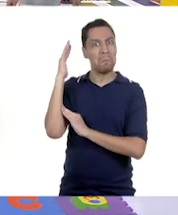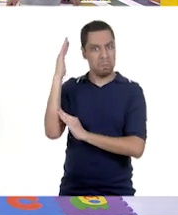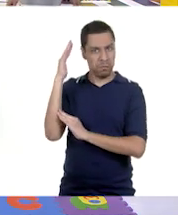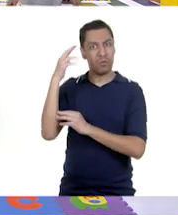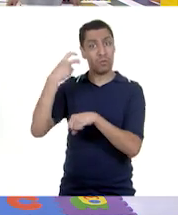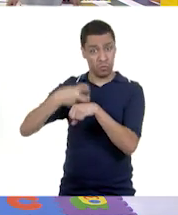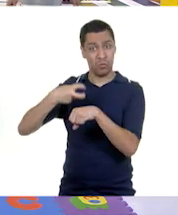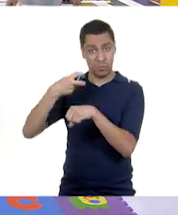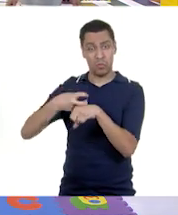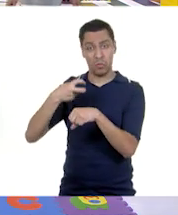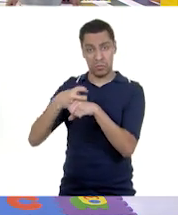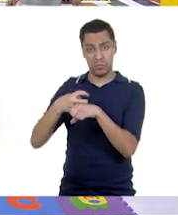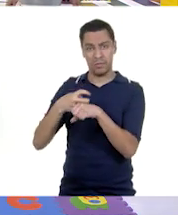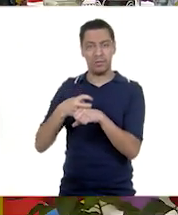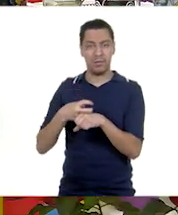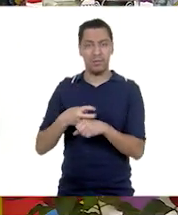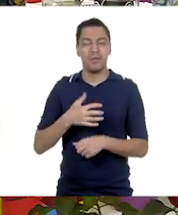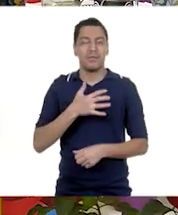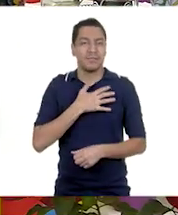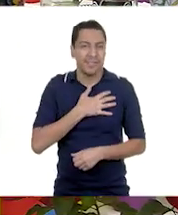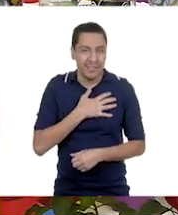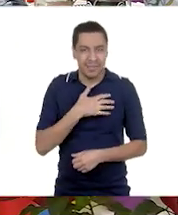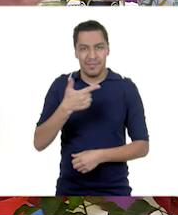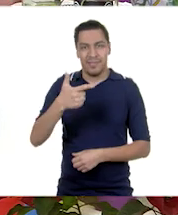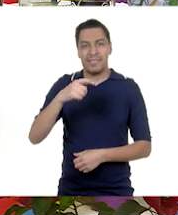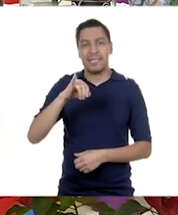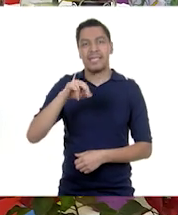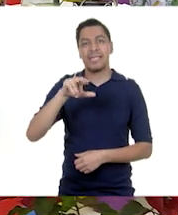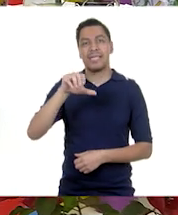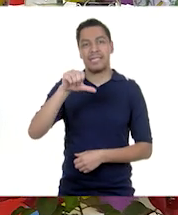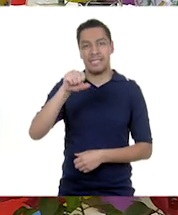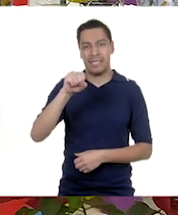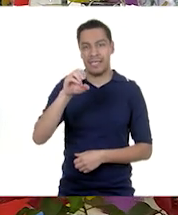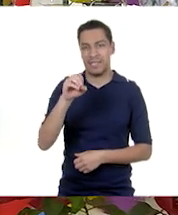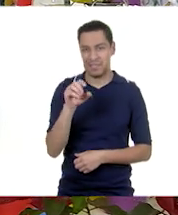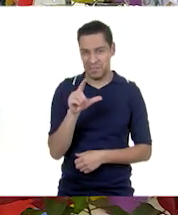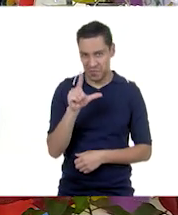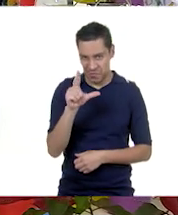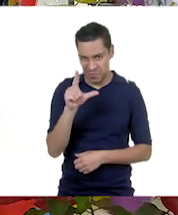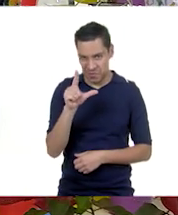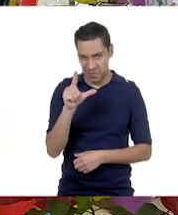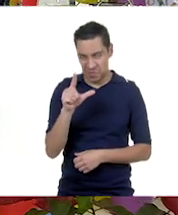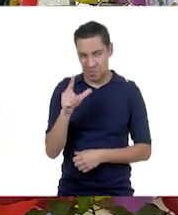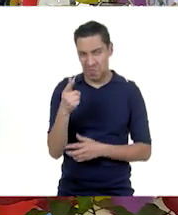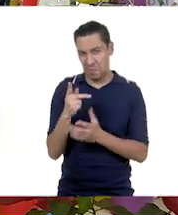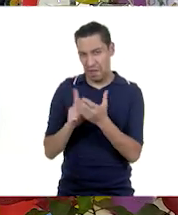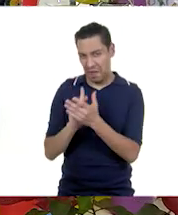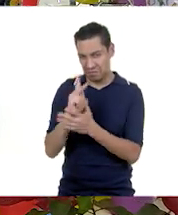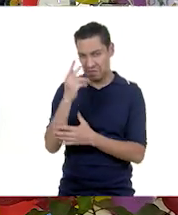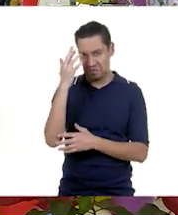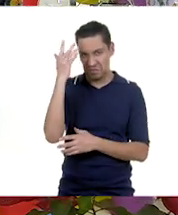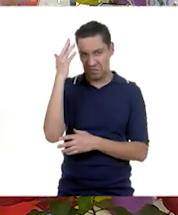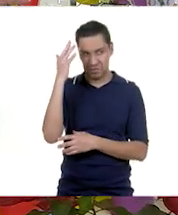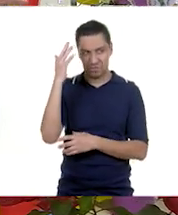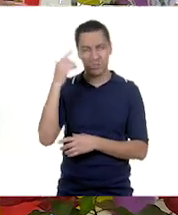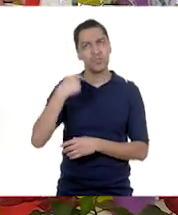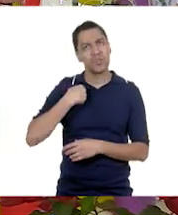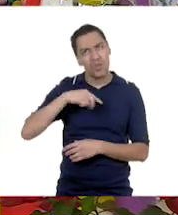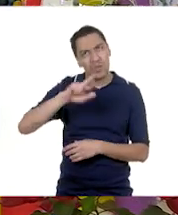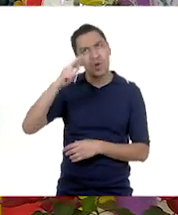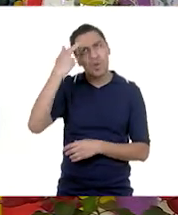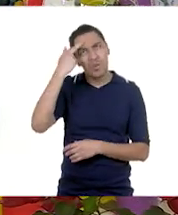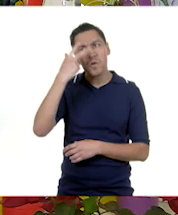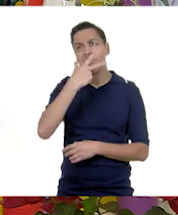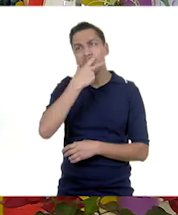encanta, particularmente el girasol, no sabes cómo me gusta. Y de hecho recuerdo a un personaje histórico, pintor, muy